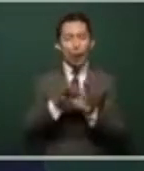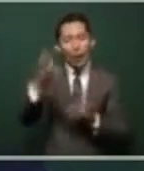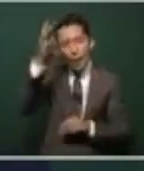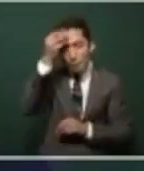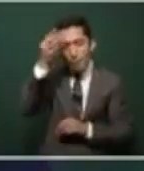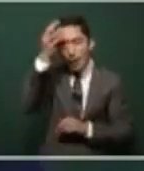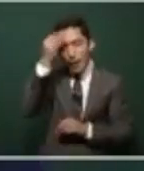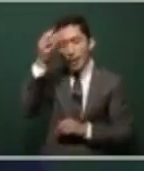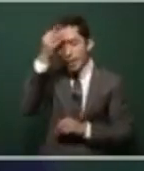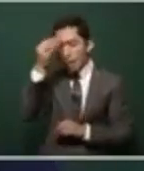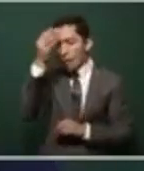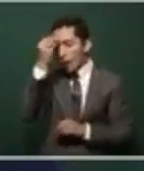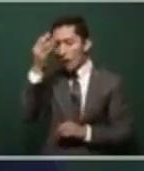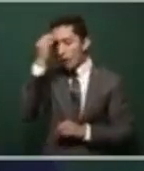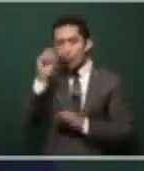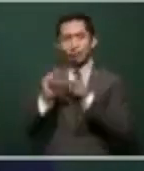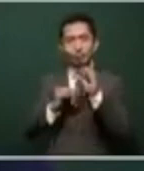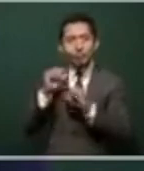con